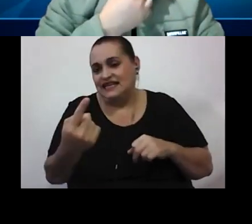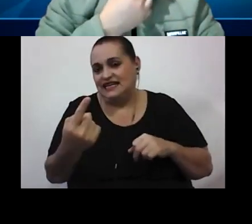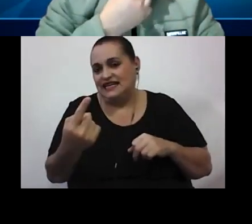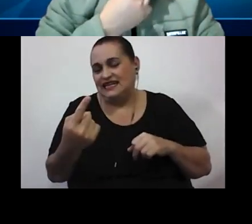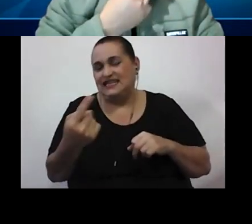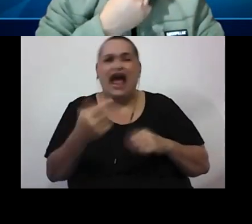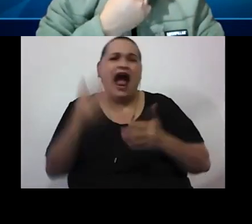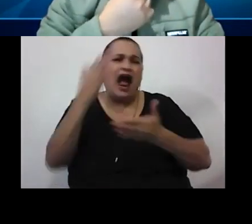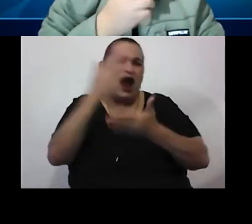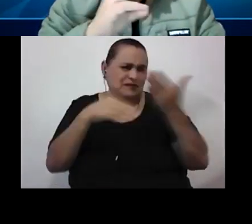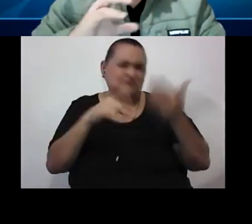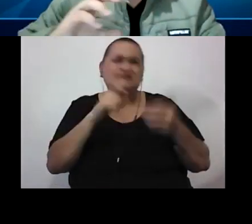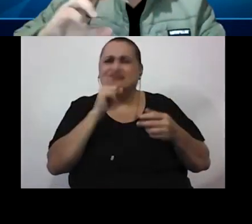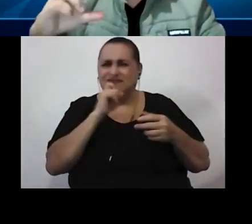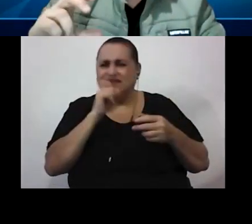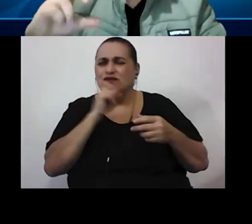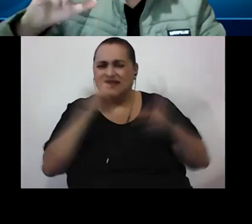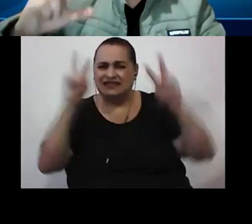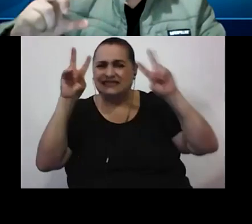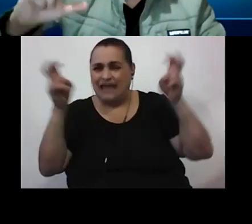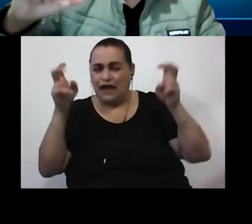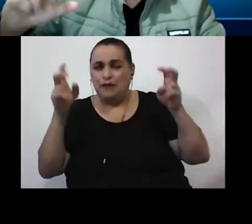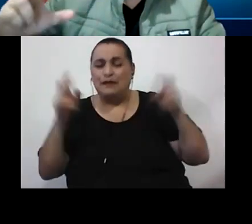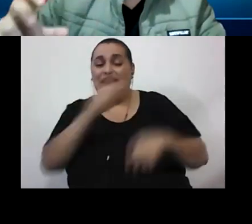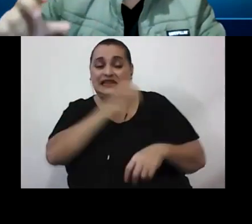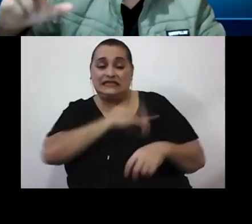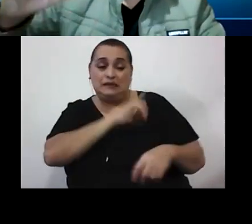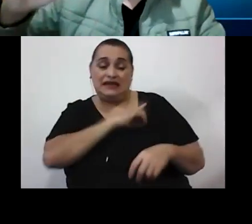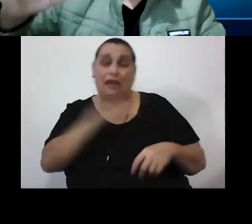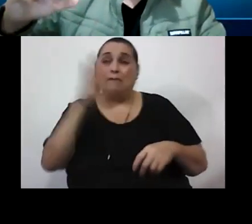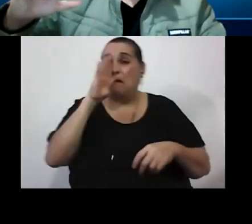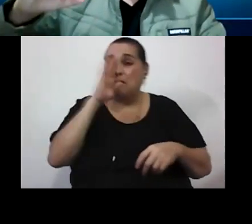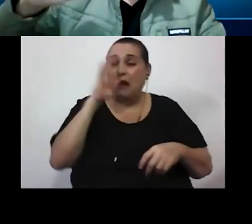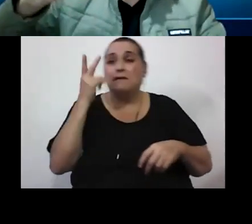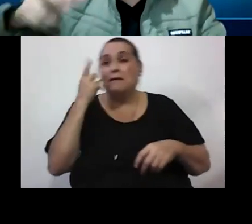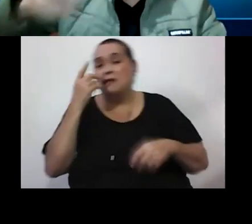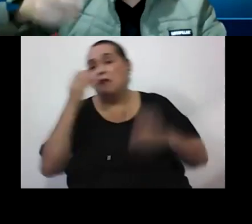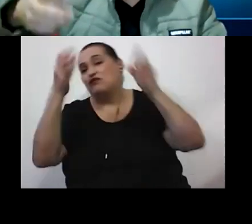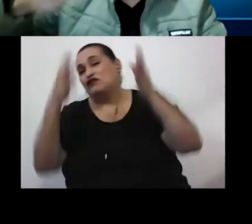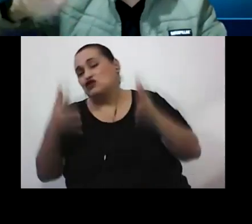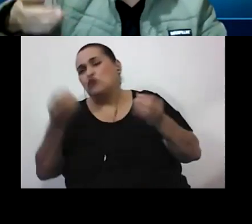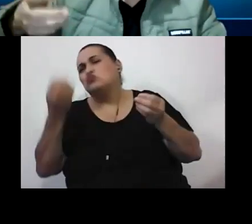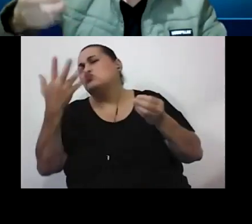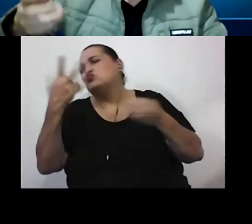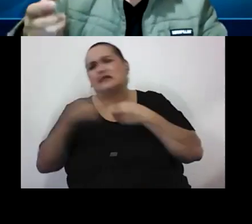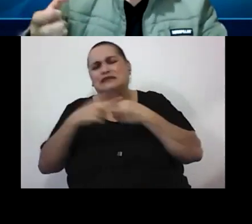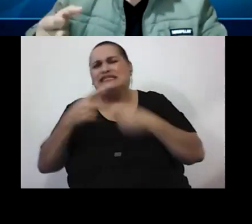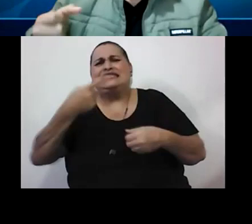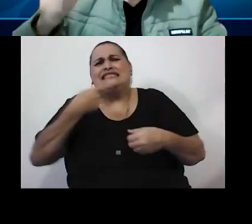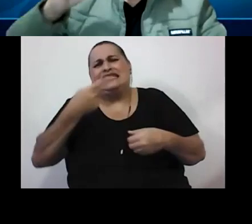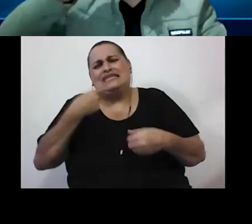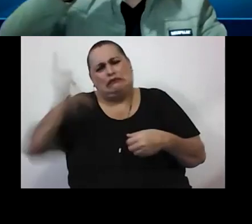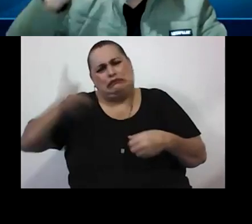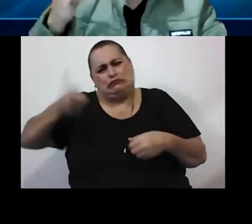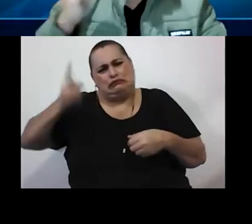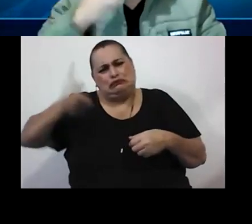dificultades que hay en los temas de disciplina es que papá, mamá, docente, dicen y dicen y dicen y dicen y dicen y dicen y